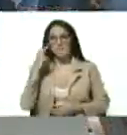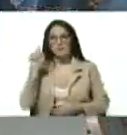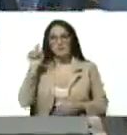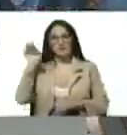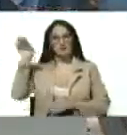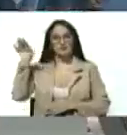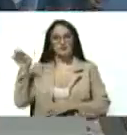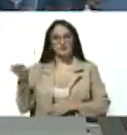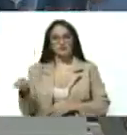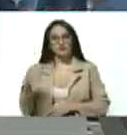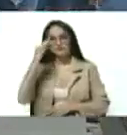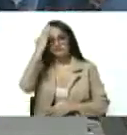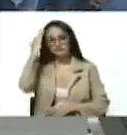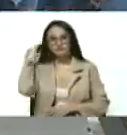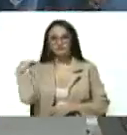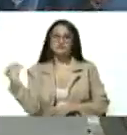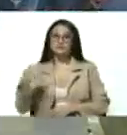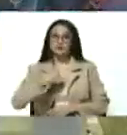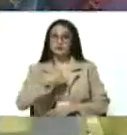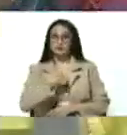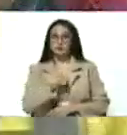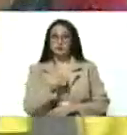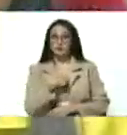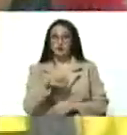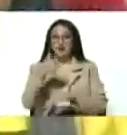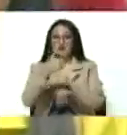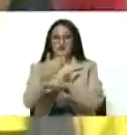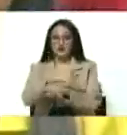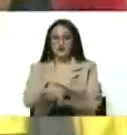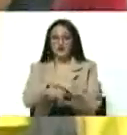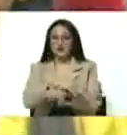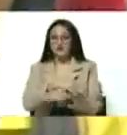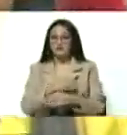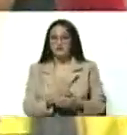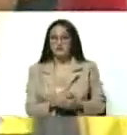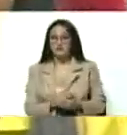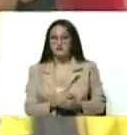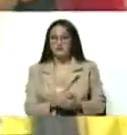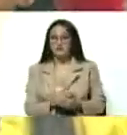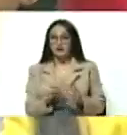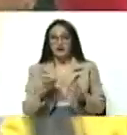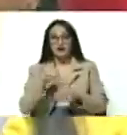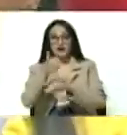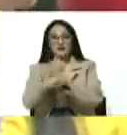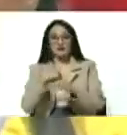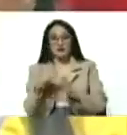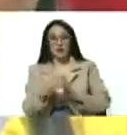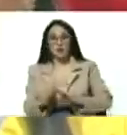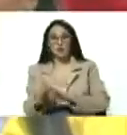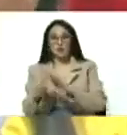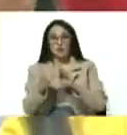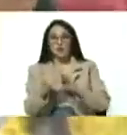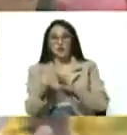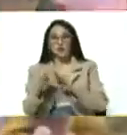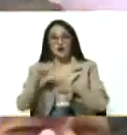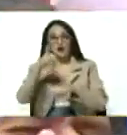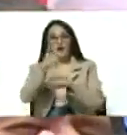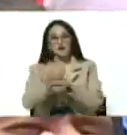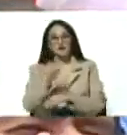futuro. Que yo, jefe de calle, jefe de comunidad, jefe de